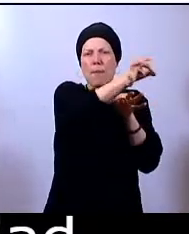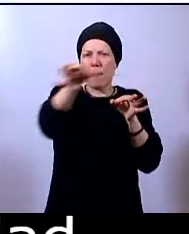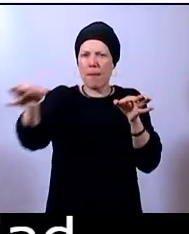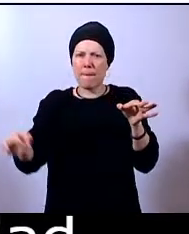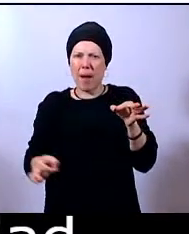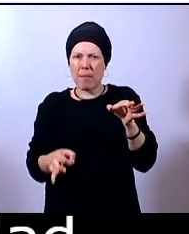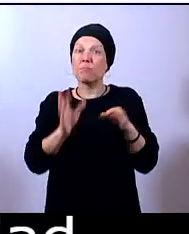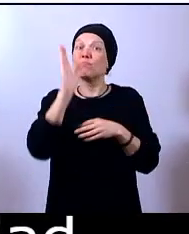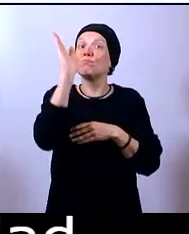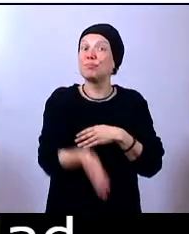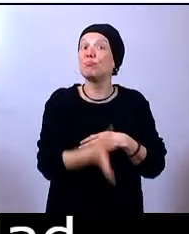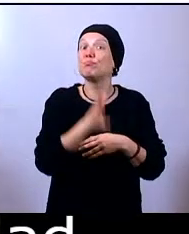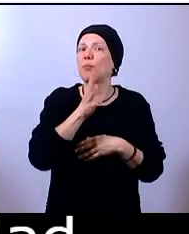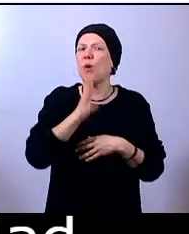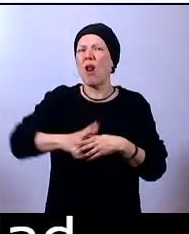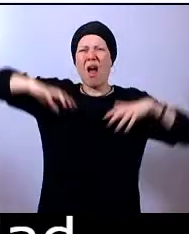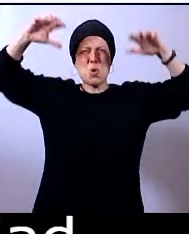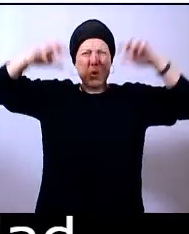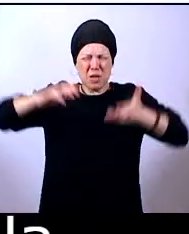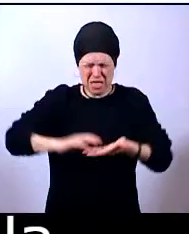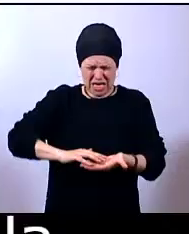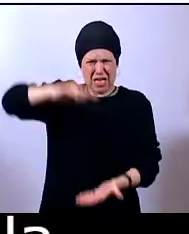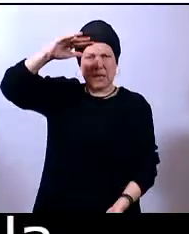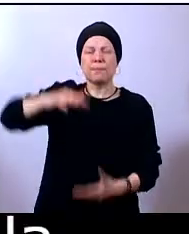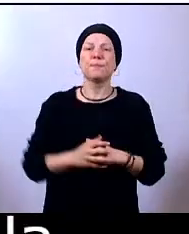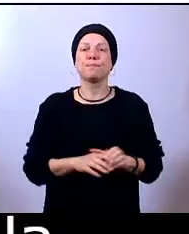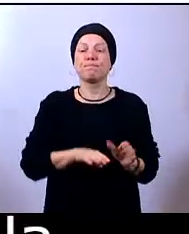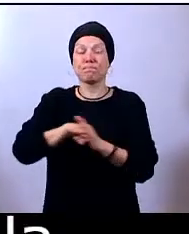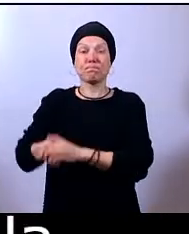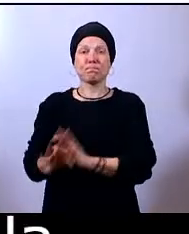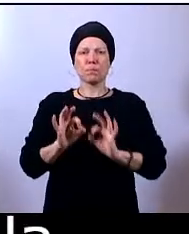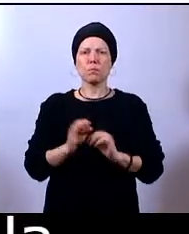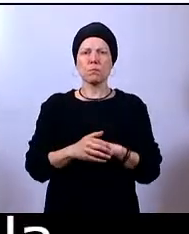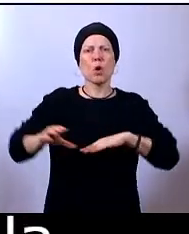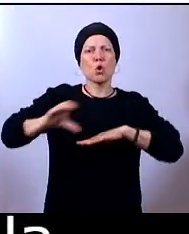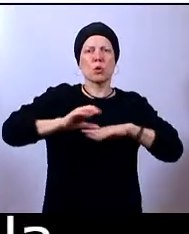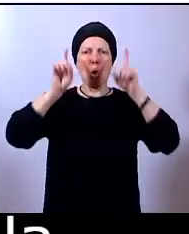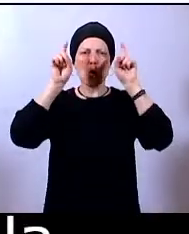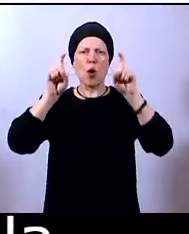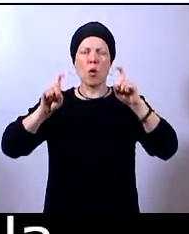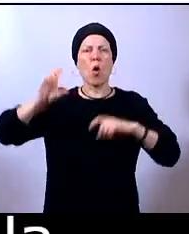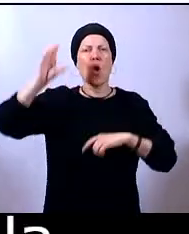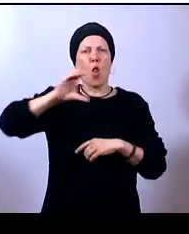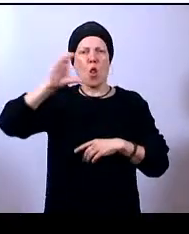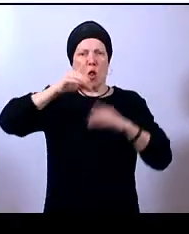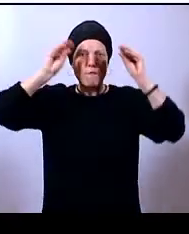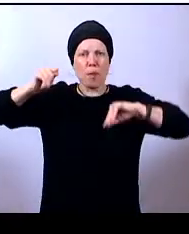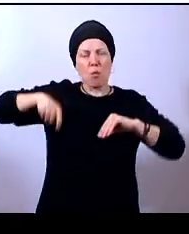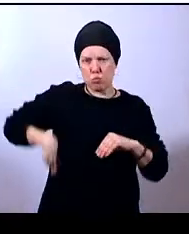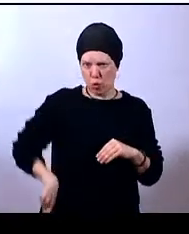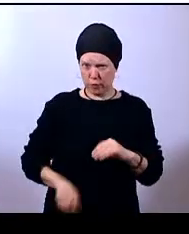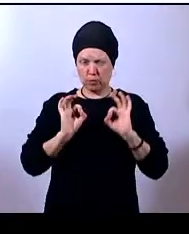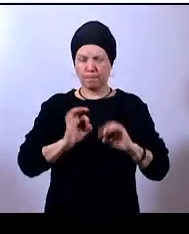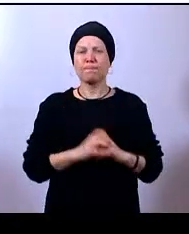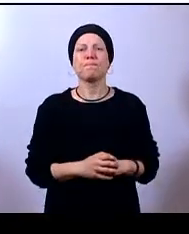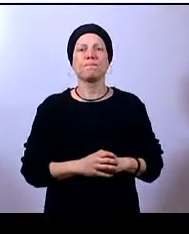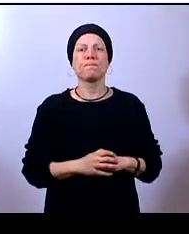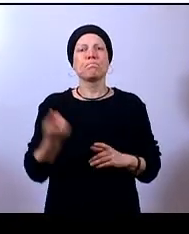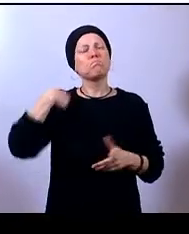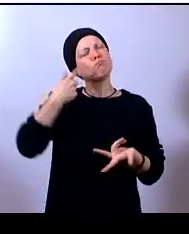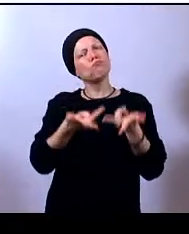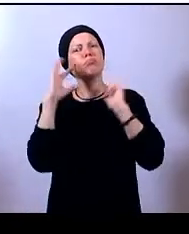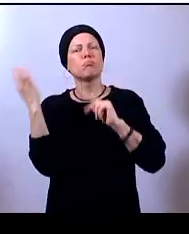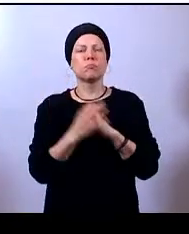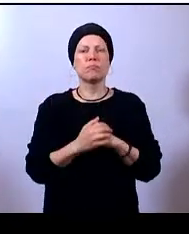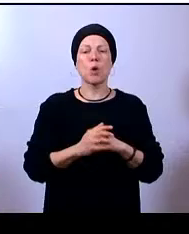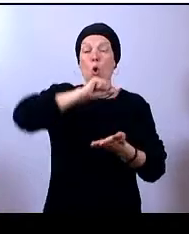las inundaciones. Nos detenemos ahora en la Consejería de Educación, Ciencia y Formación Profesional y hemos autorizado